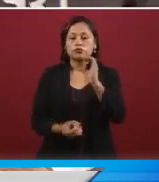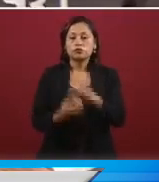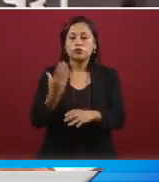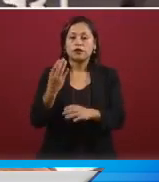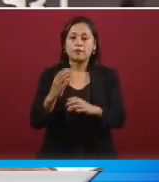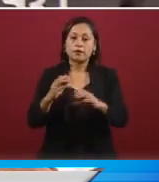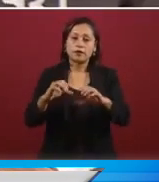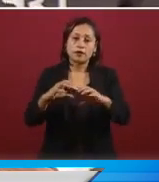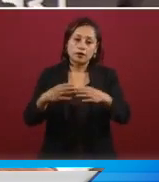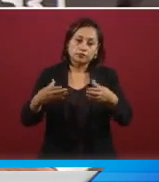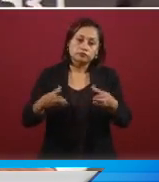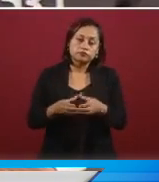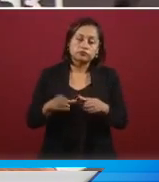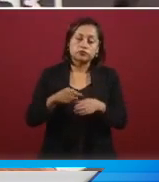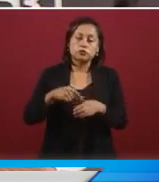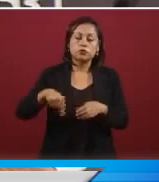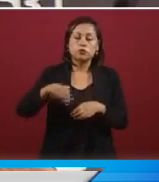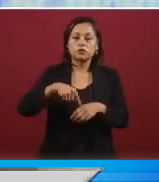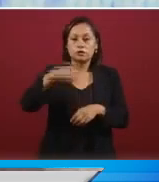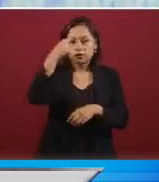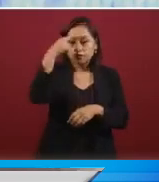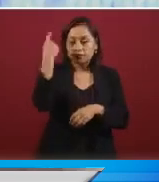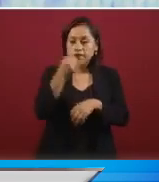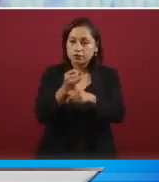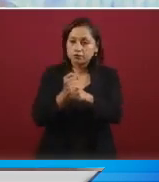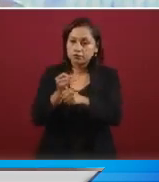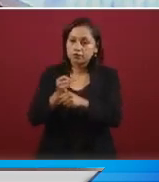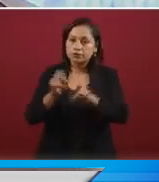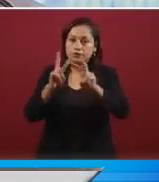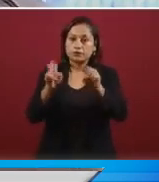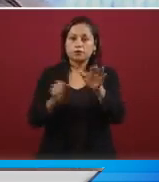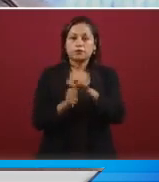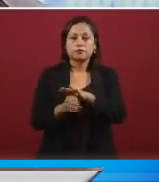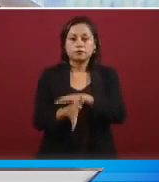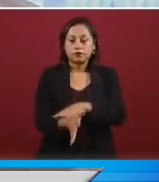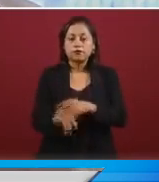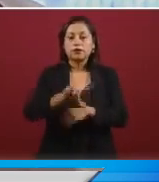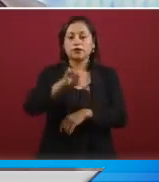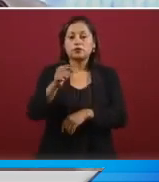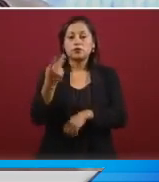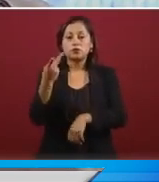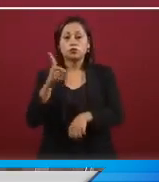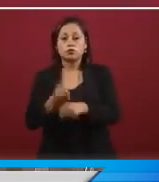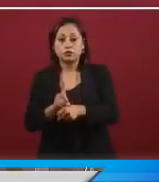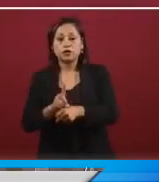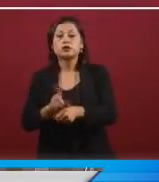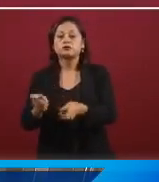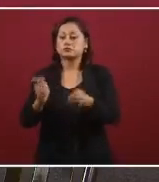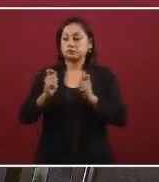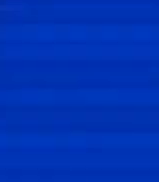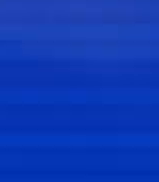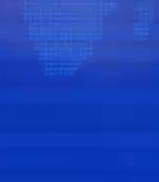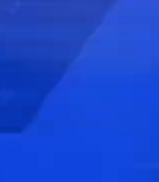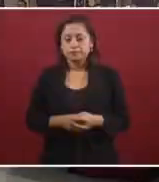exfuncionarios de cualquier nivel que puedan aportar información que permita llegar a la verdad, incluso al expresidente Enrique Peña